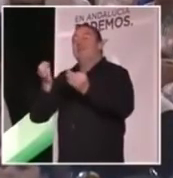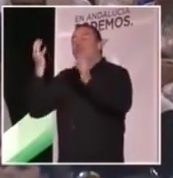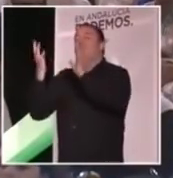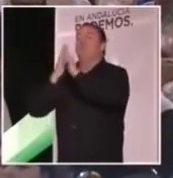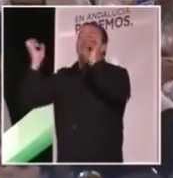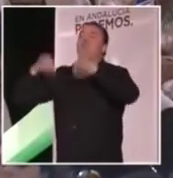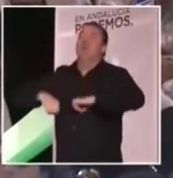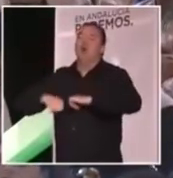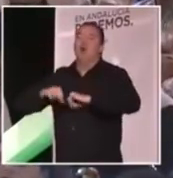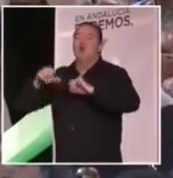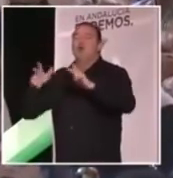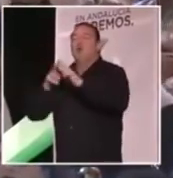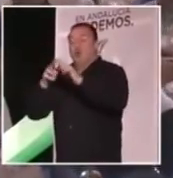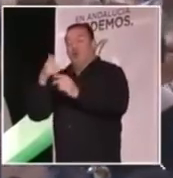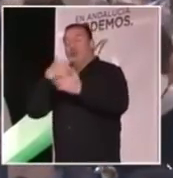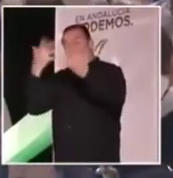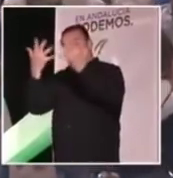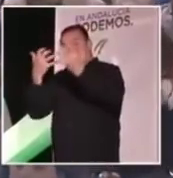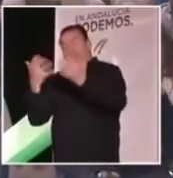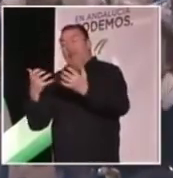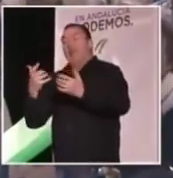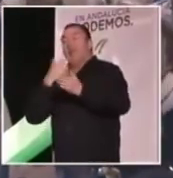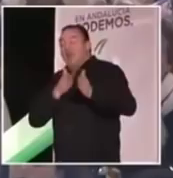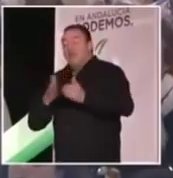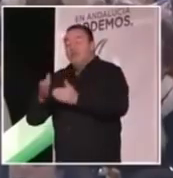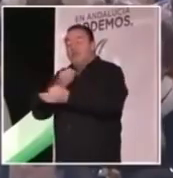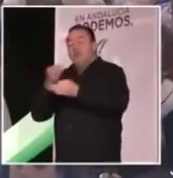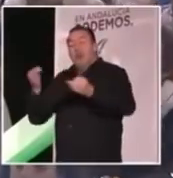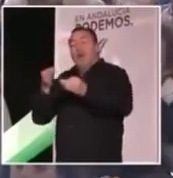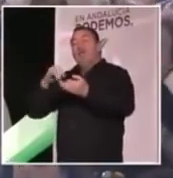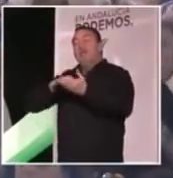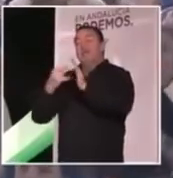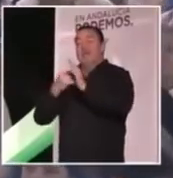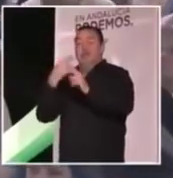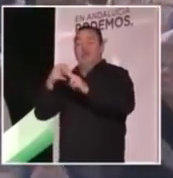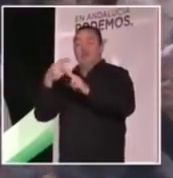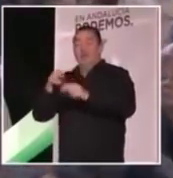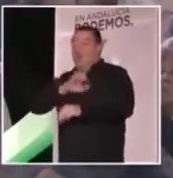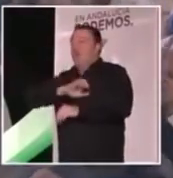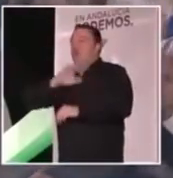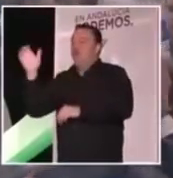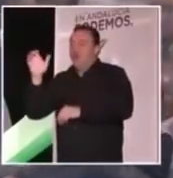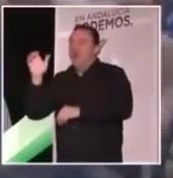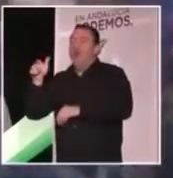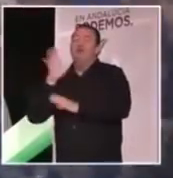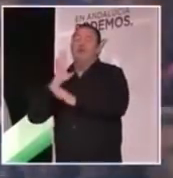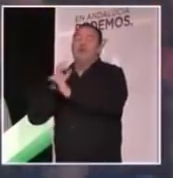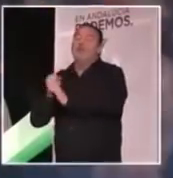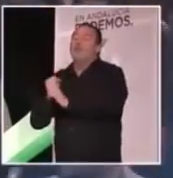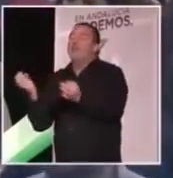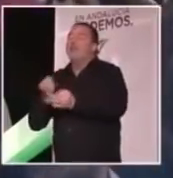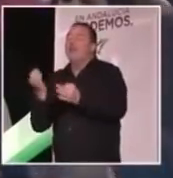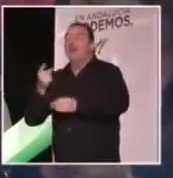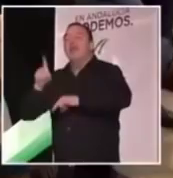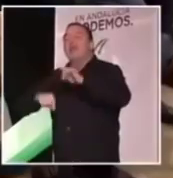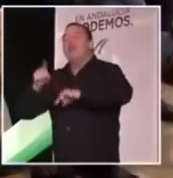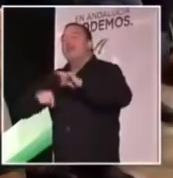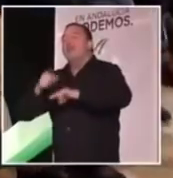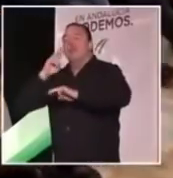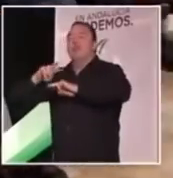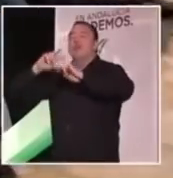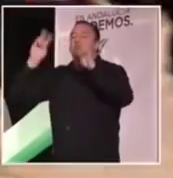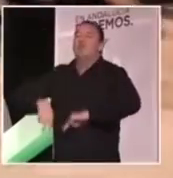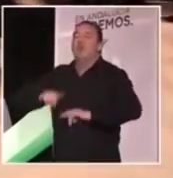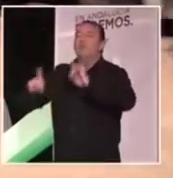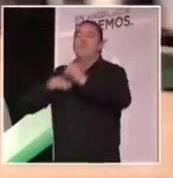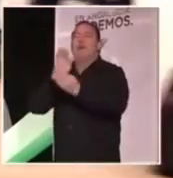social que decía que la viabilidad de los sistemas políticos europeos dependía de reconocer la base material de la